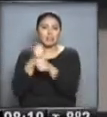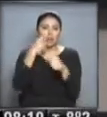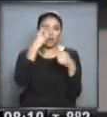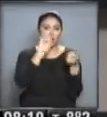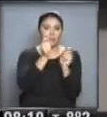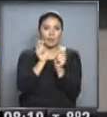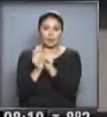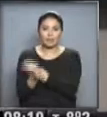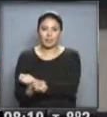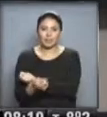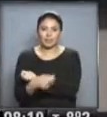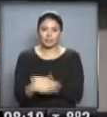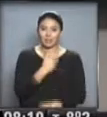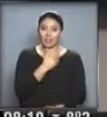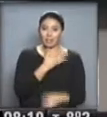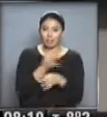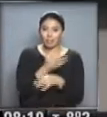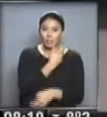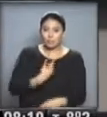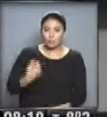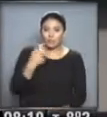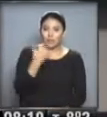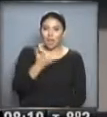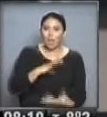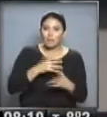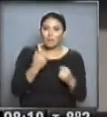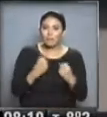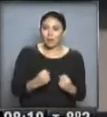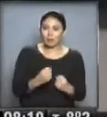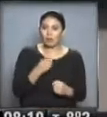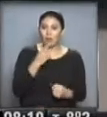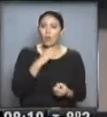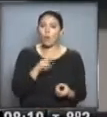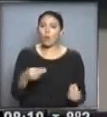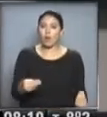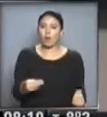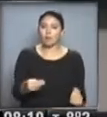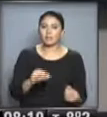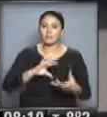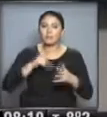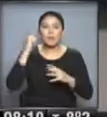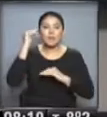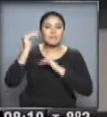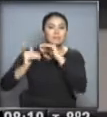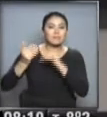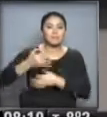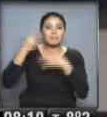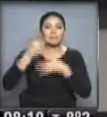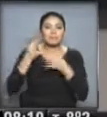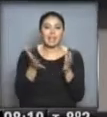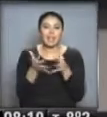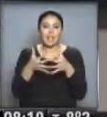la educación pública tiene sus fortalezas propias cuál es básicamente capacidad realmente